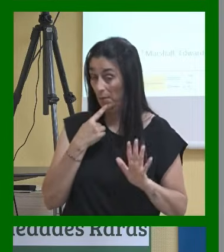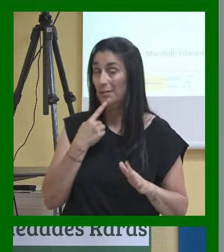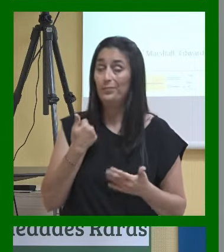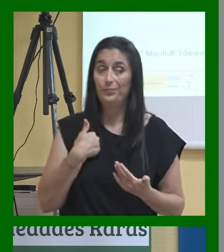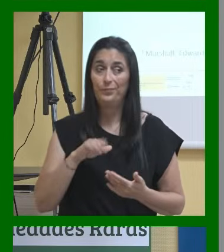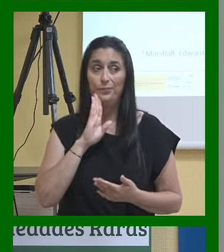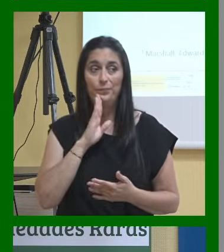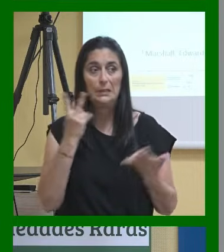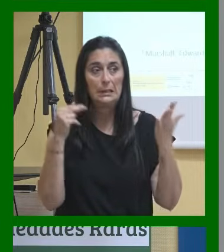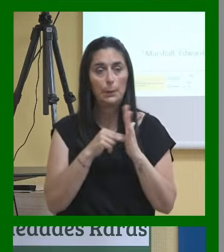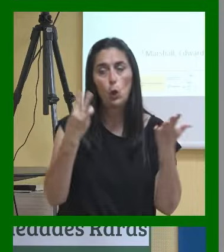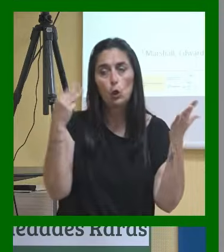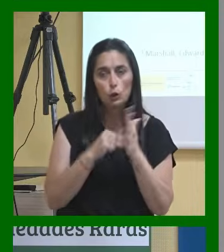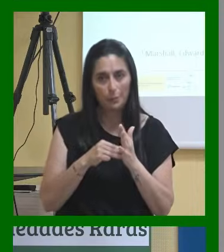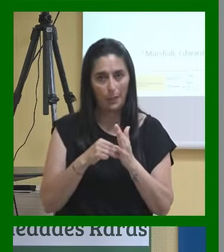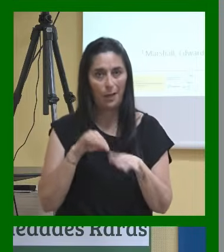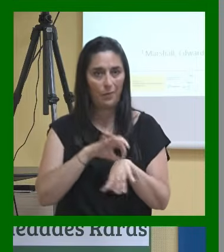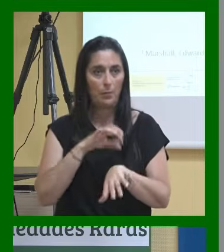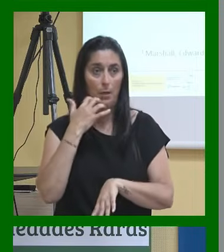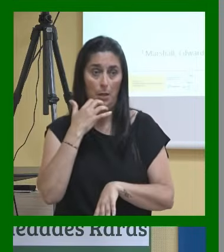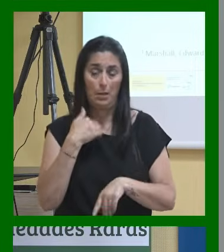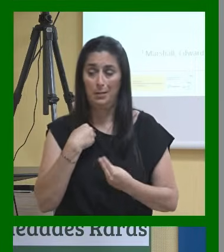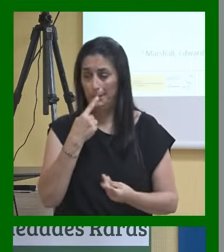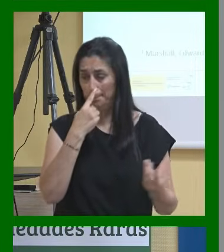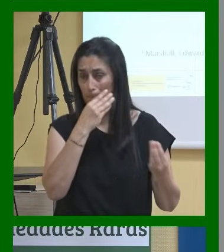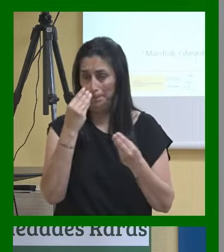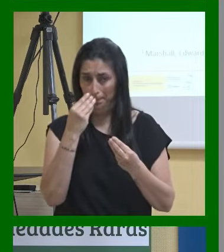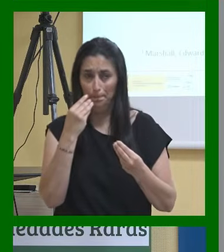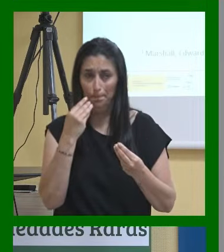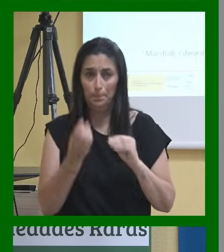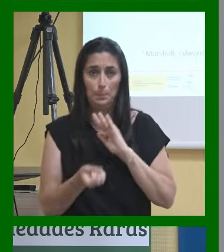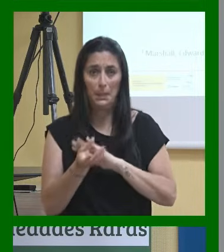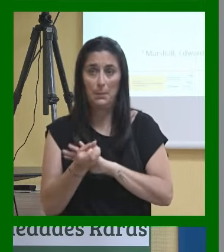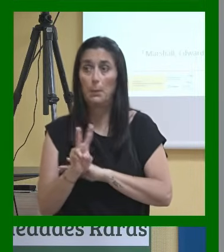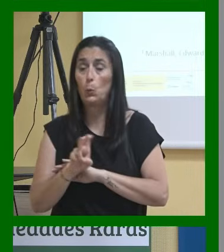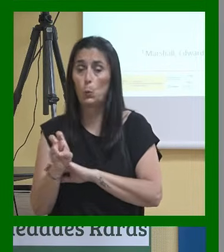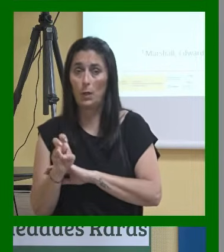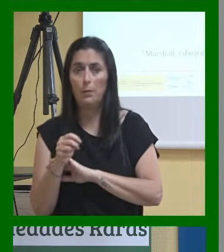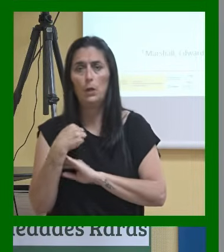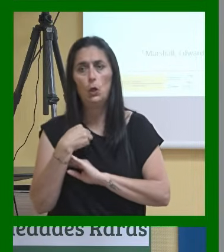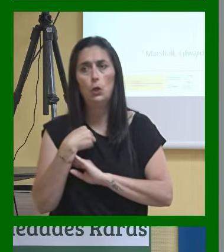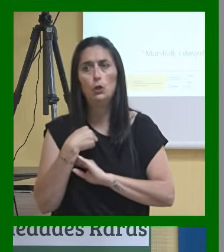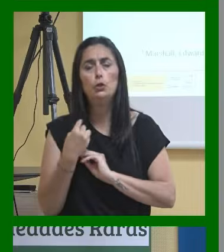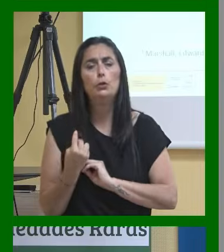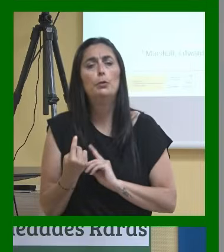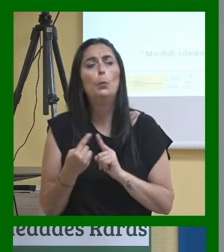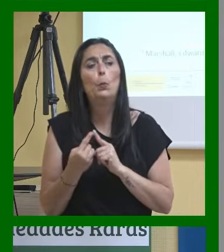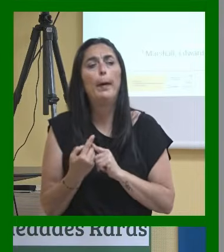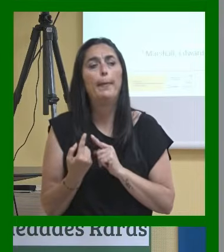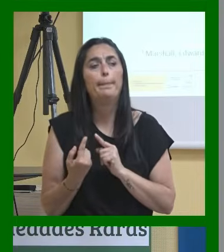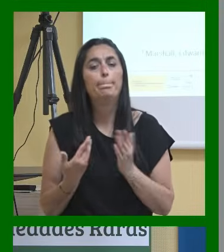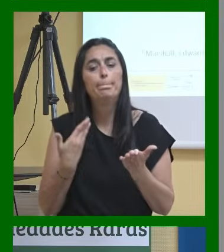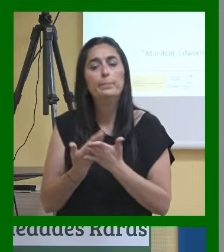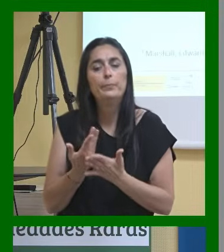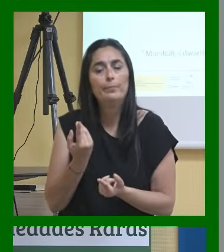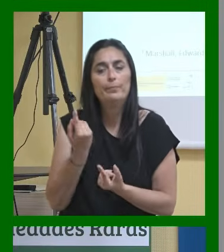8.000 enfermedades raras y cada día estoy segura de que van a ir apareciendo nuevas, os he querido traer un par de pinceladas para que sepamos de